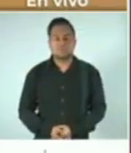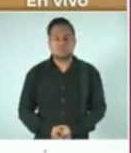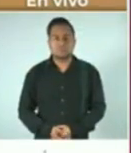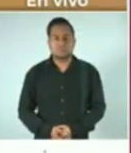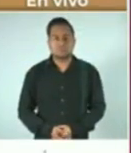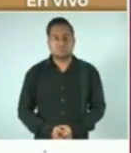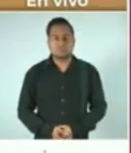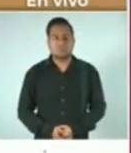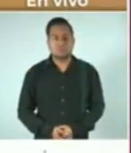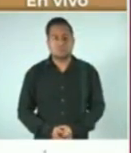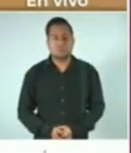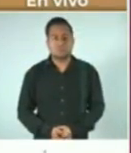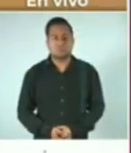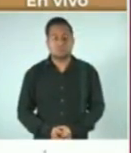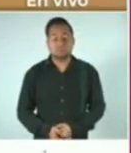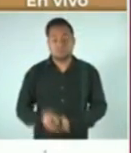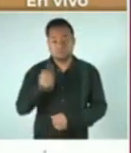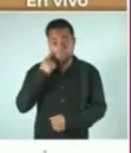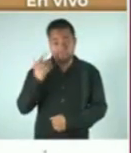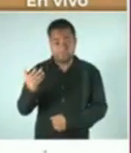Y bueno, miren, estamos